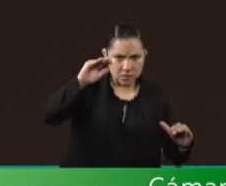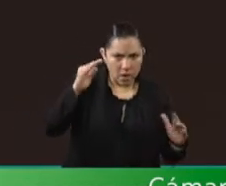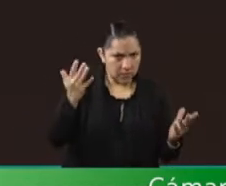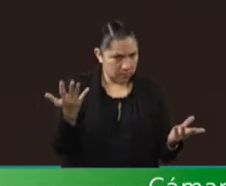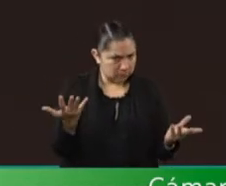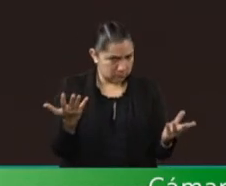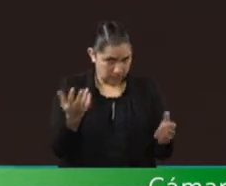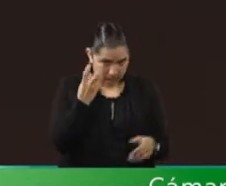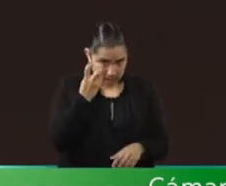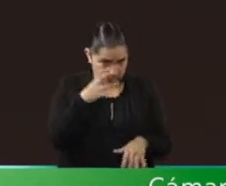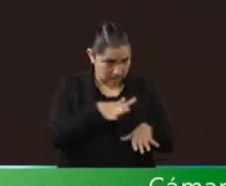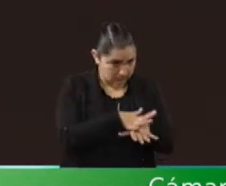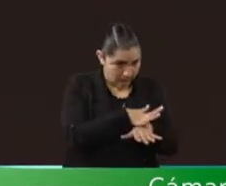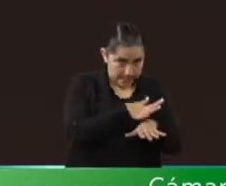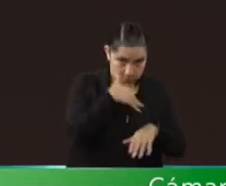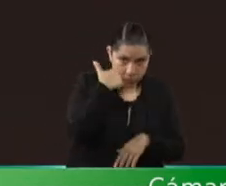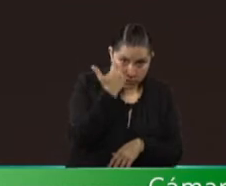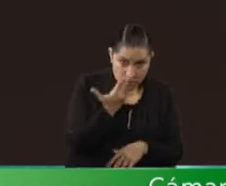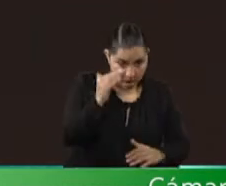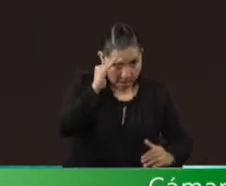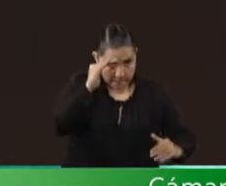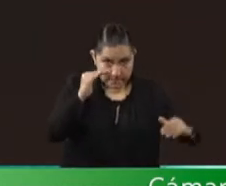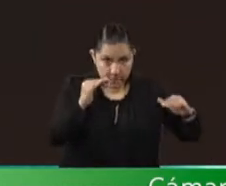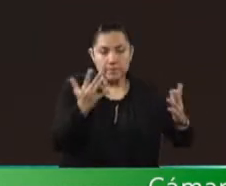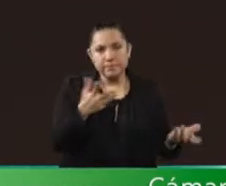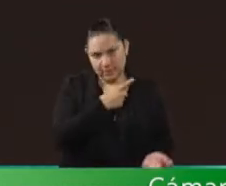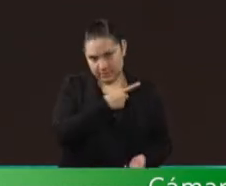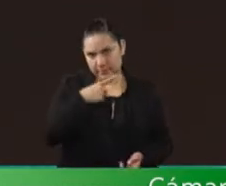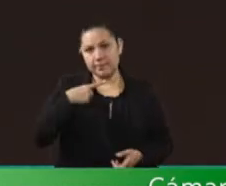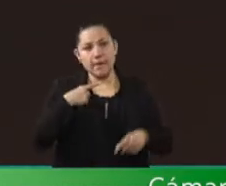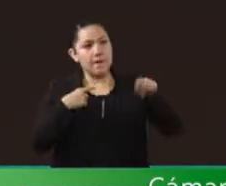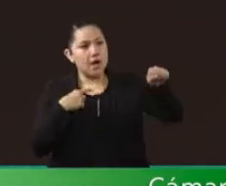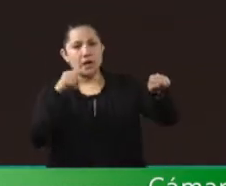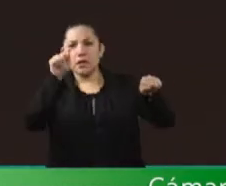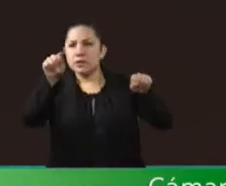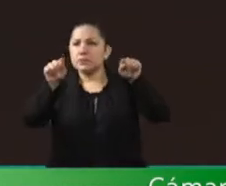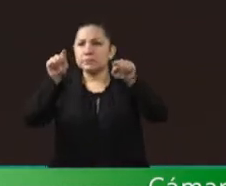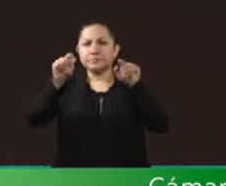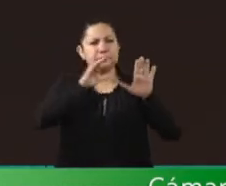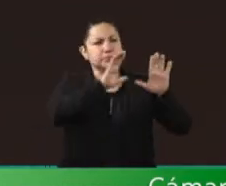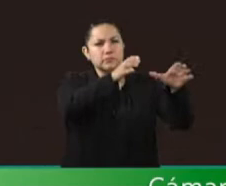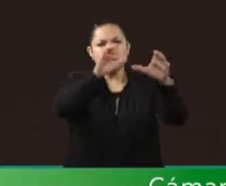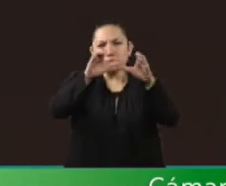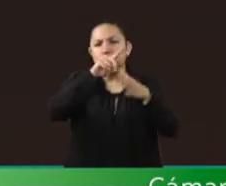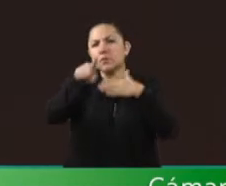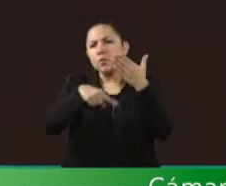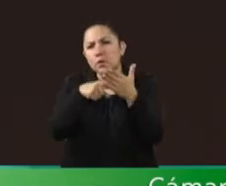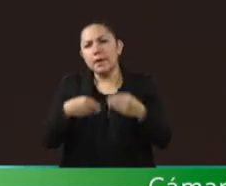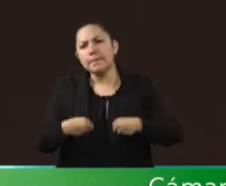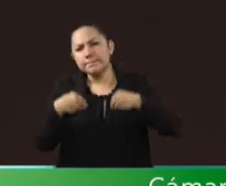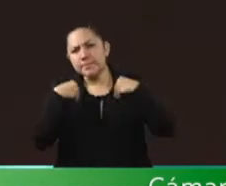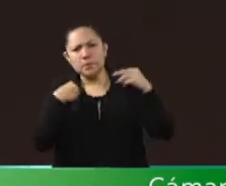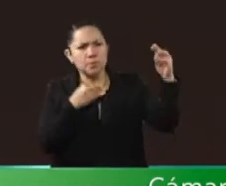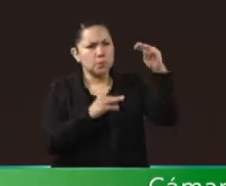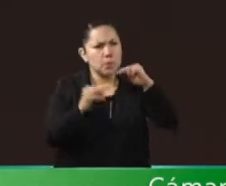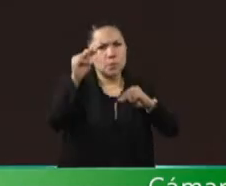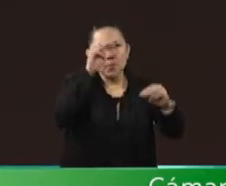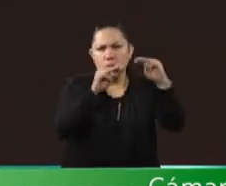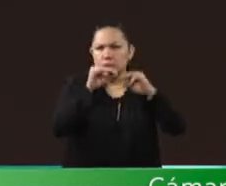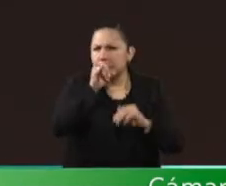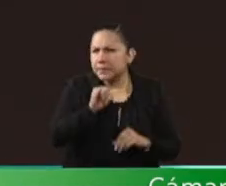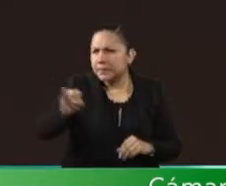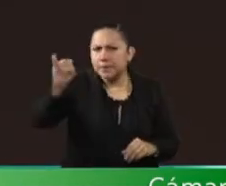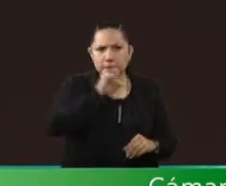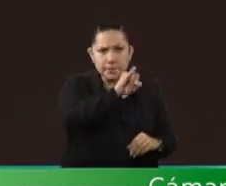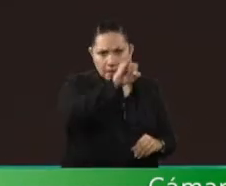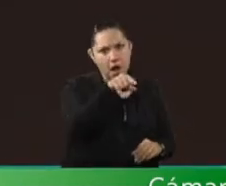territorio nacional queden al margen de esta nueva tecnología. En el estado de Oaxaca, tenemos cientos